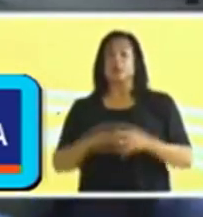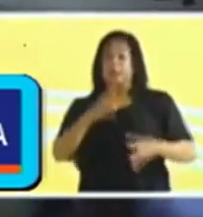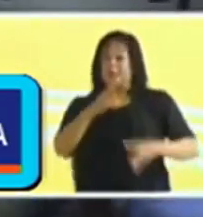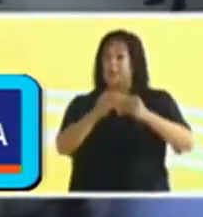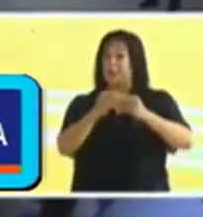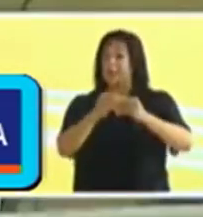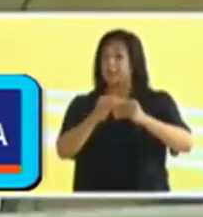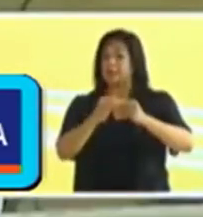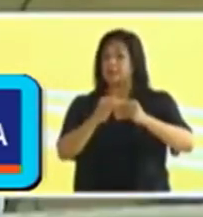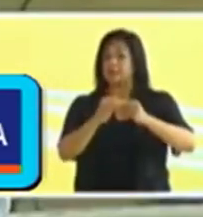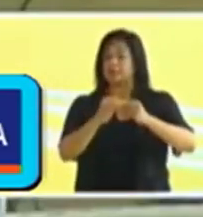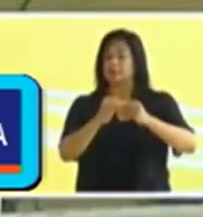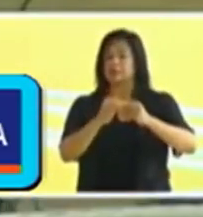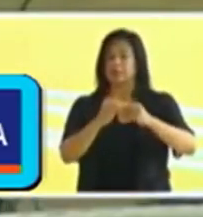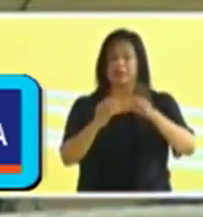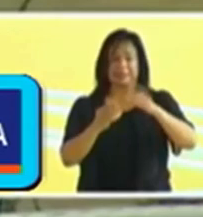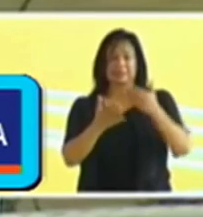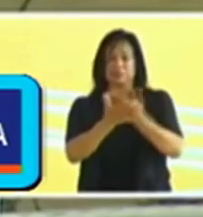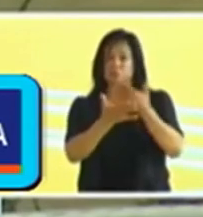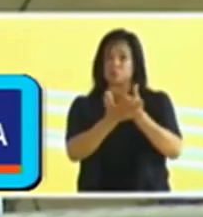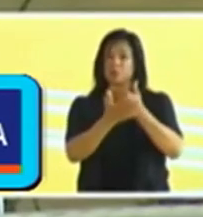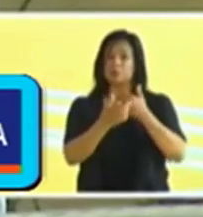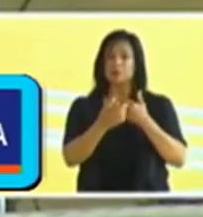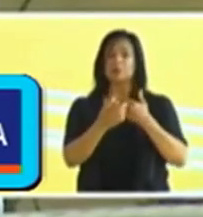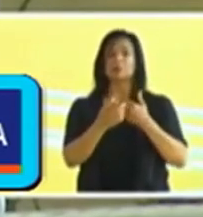En adición a esa innovación,